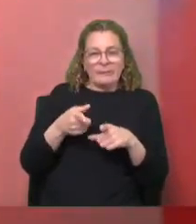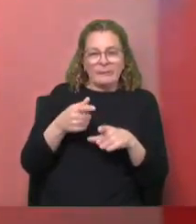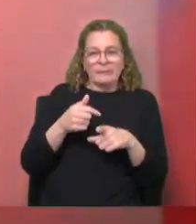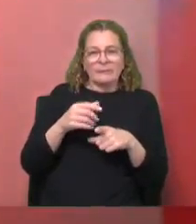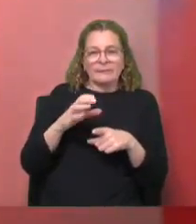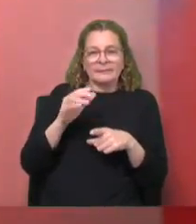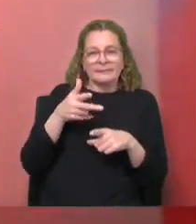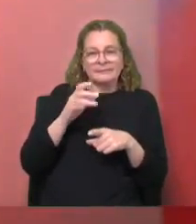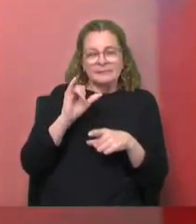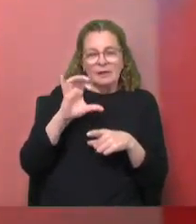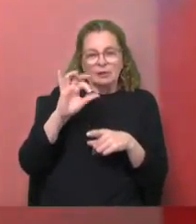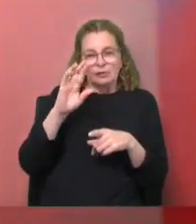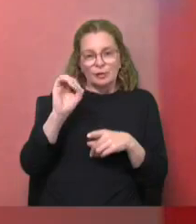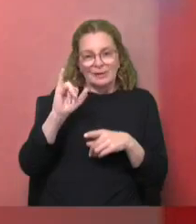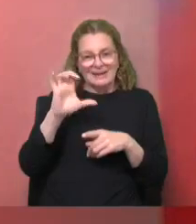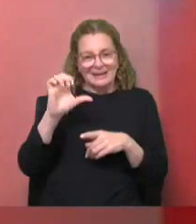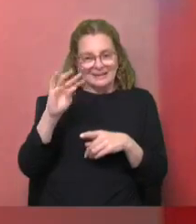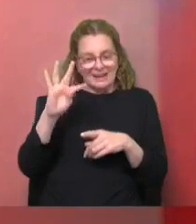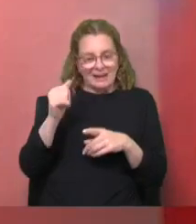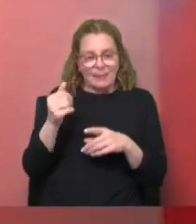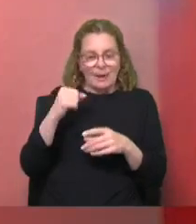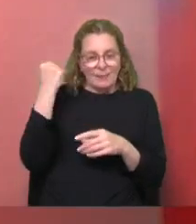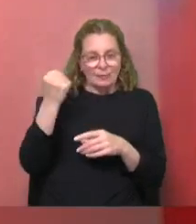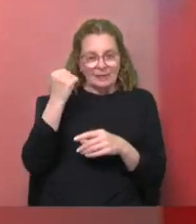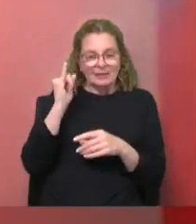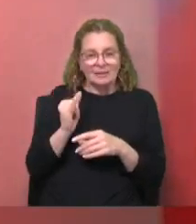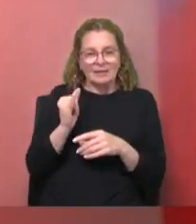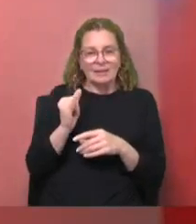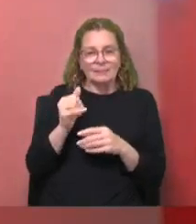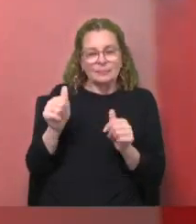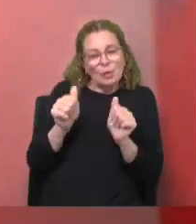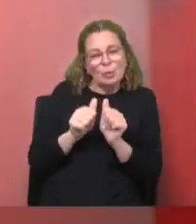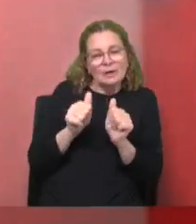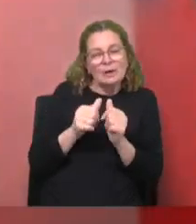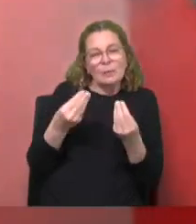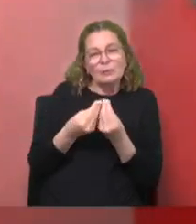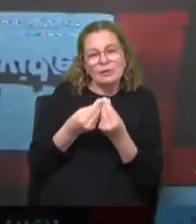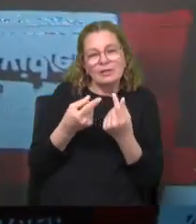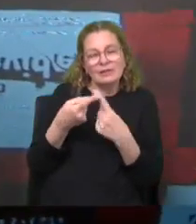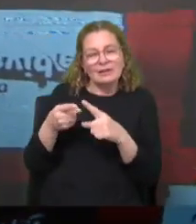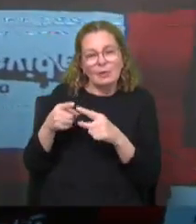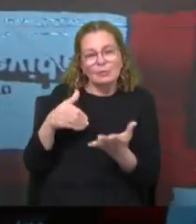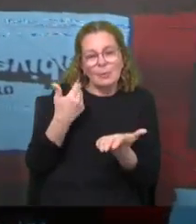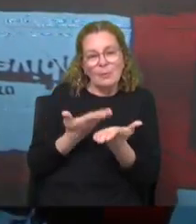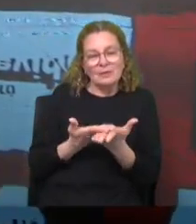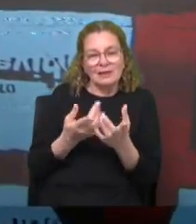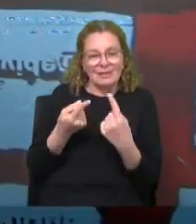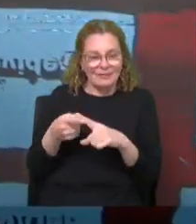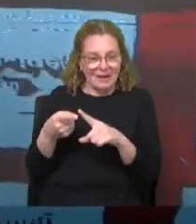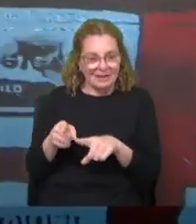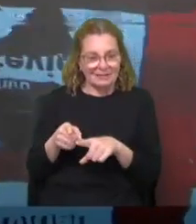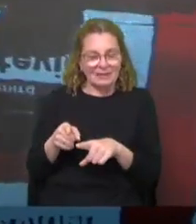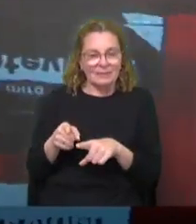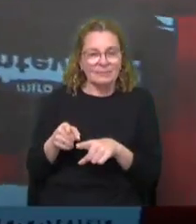historieta, pero siempre se potenció a base de complementarse o de unir muchas disciplinas y propuestas distintas. Desde el mundo